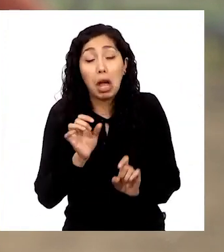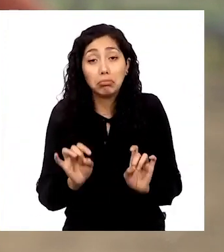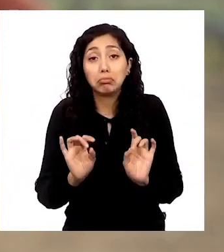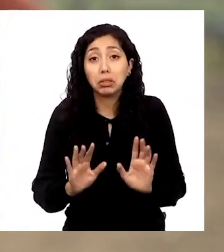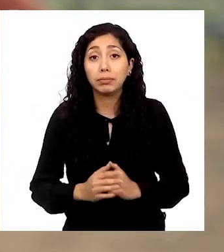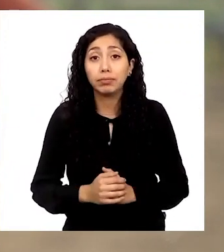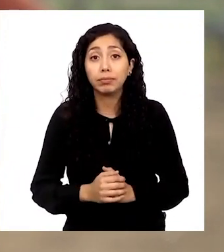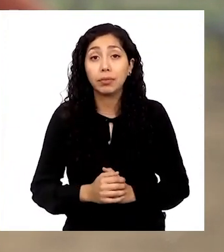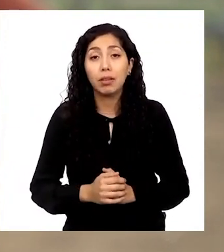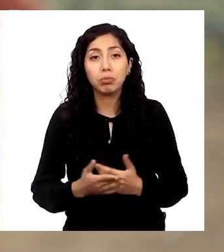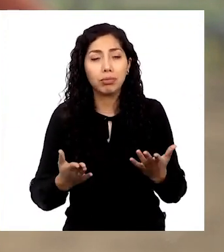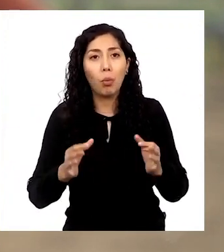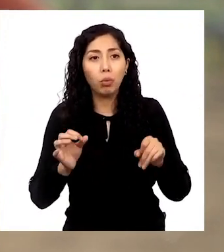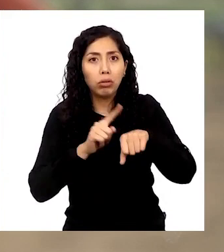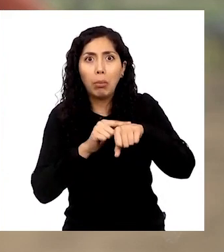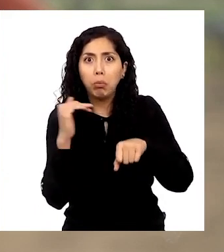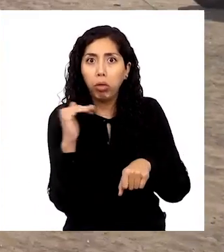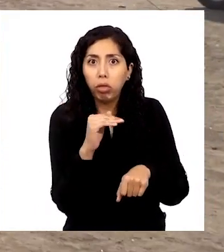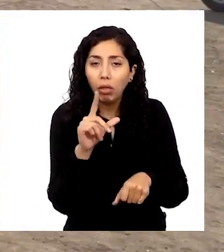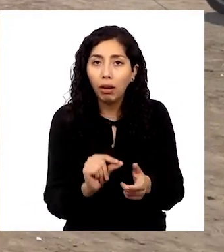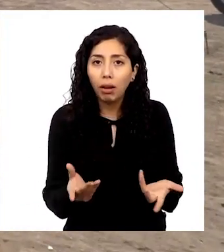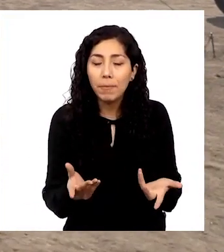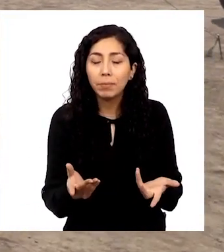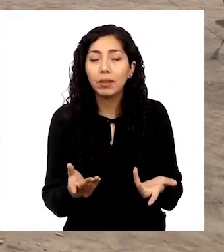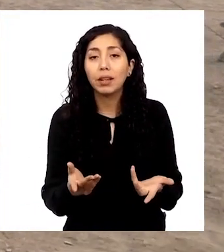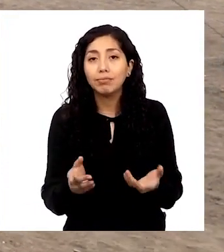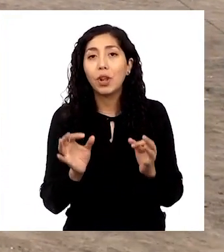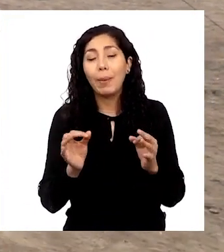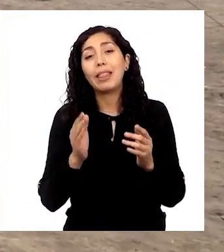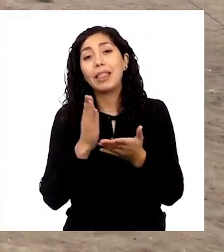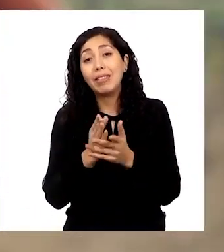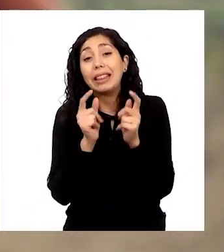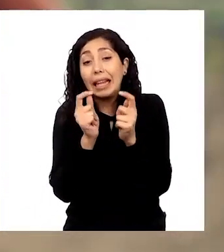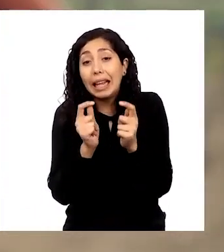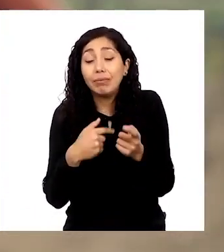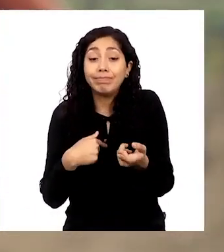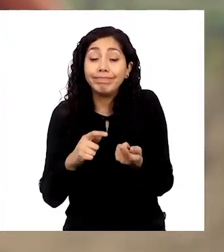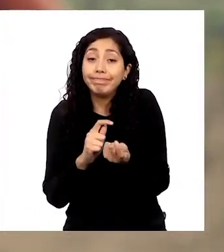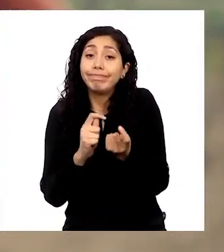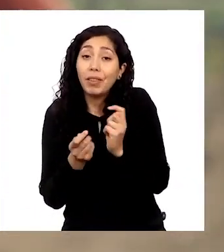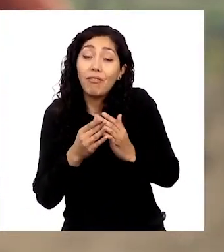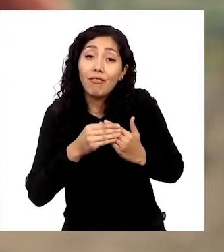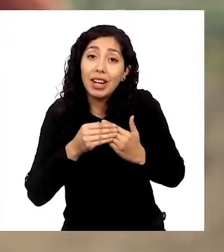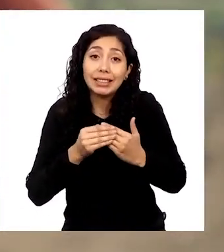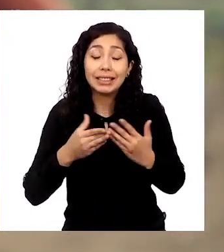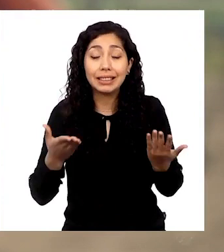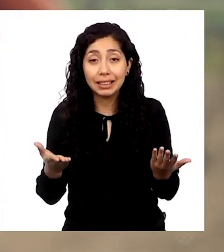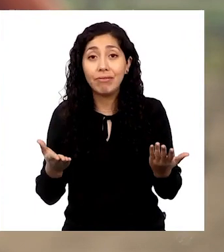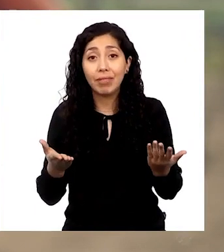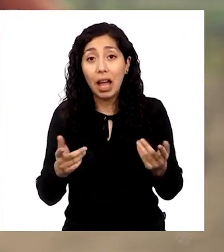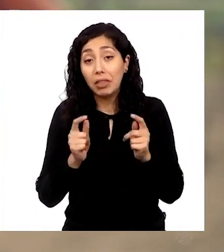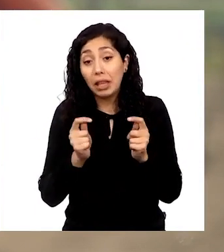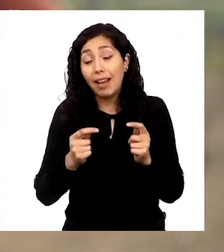los días. Y uno ni se da cuenta que pasa el día. Normalmente uno tiene que intentar adaptarse, intentar